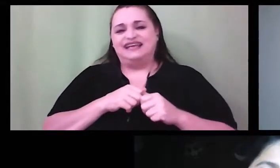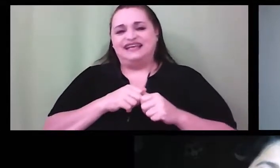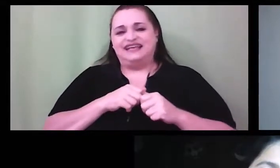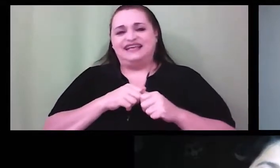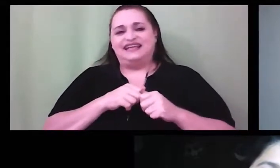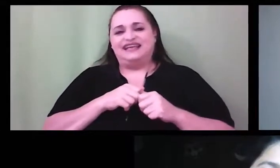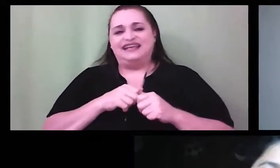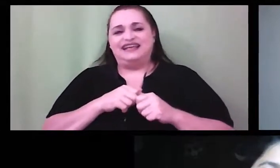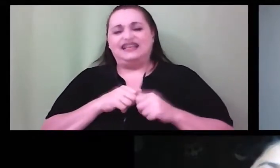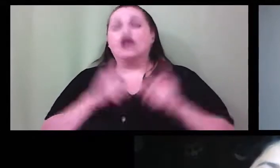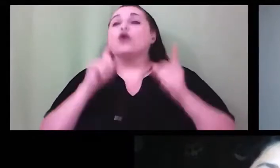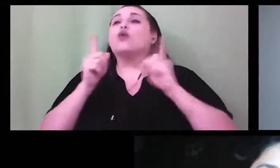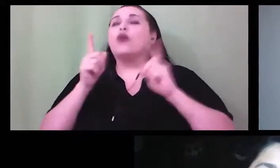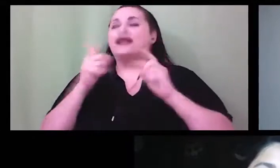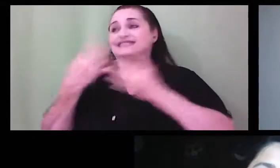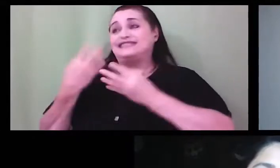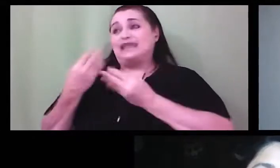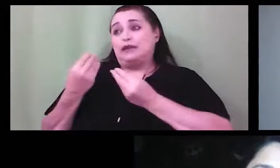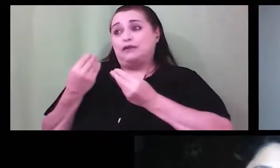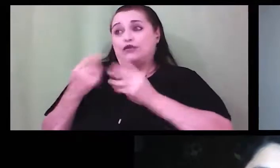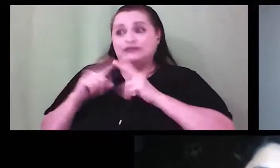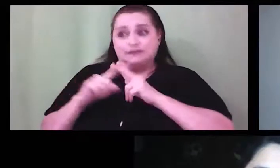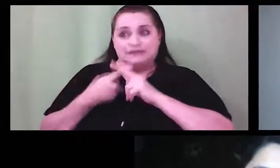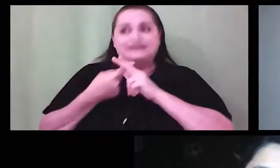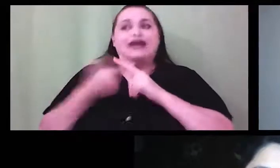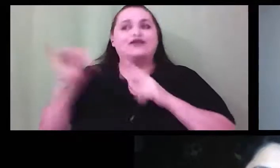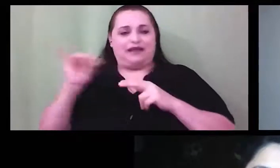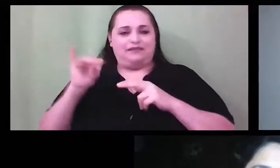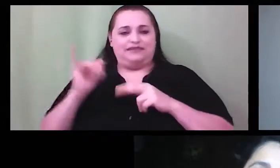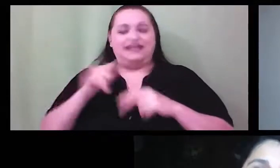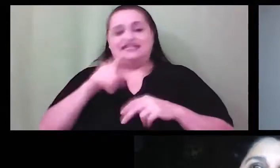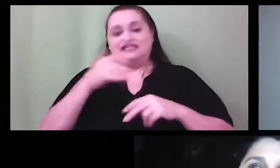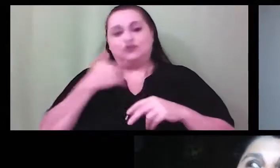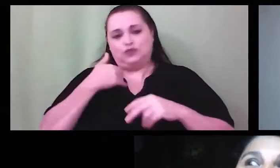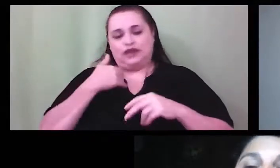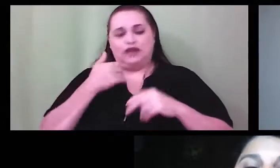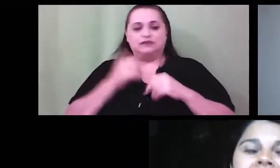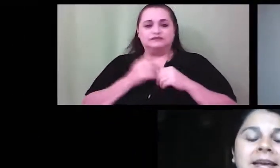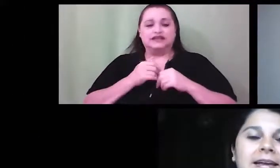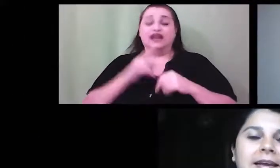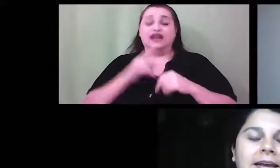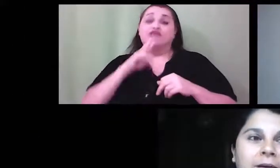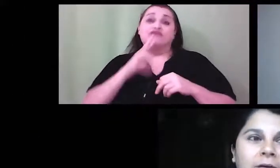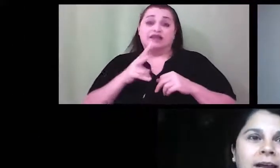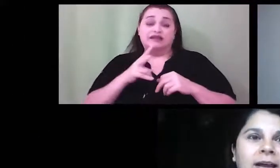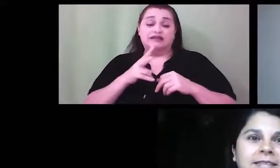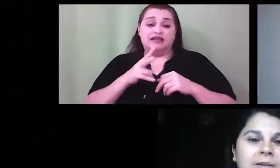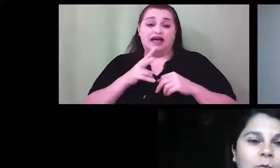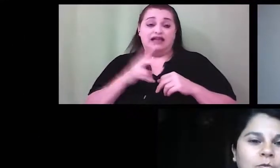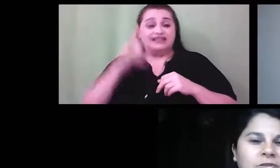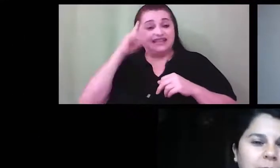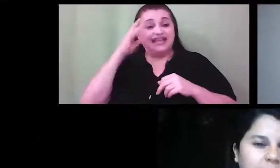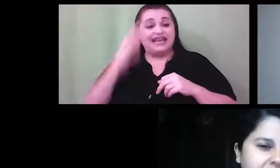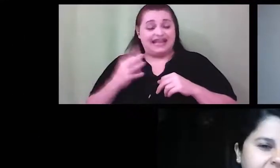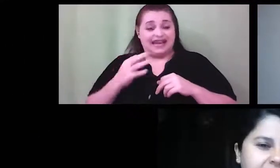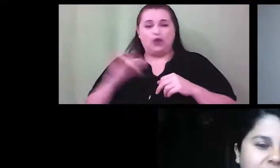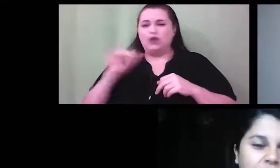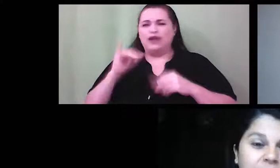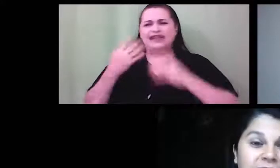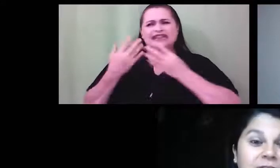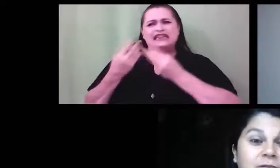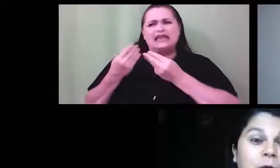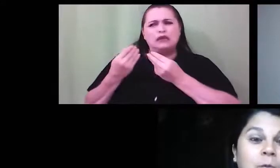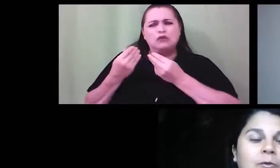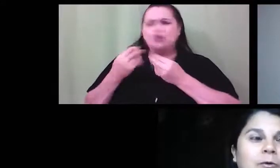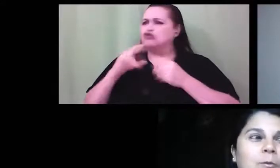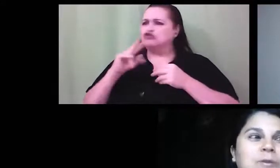y ¿cuáles fueron los temores que empezaron a bueno, enfrentar si es que los tuvieron? es que realmente creo que así como un temor en sí no hemos